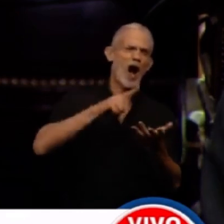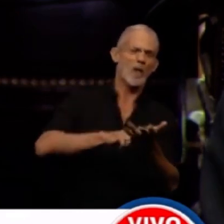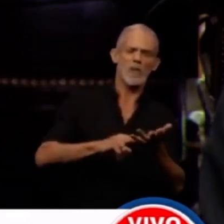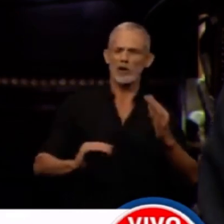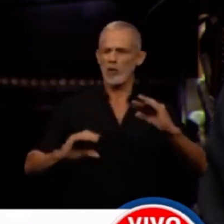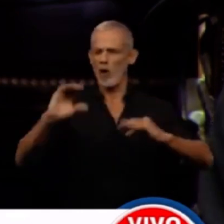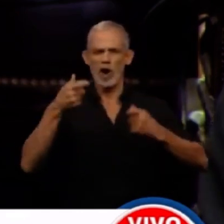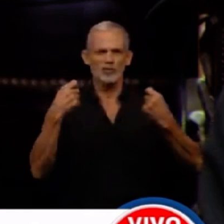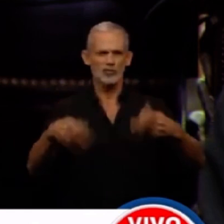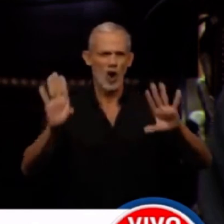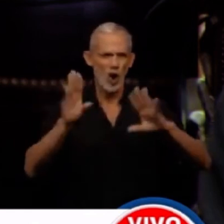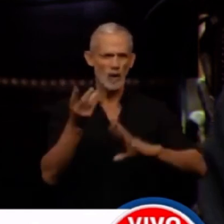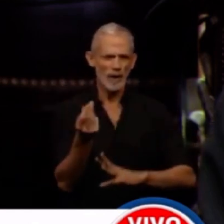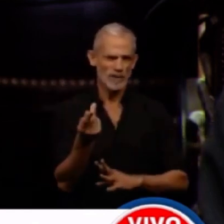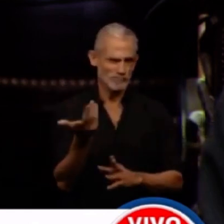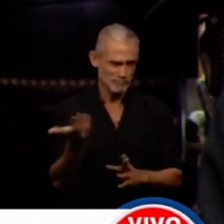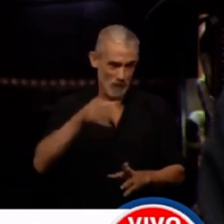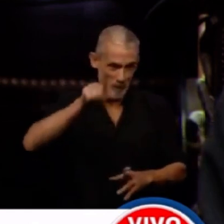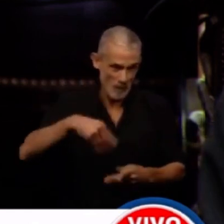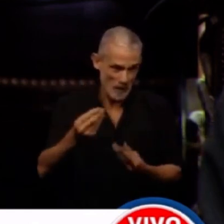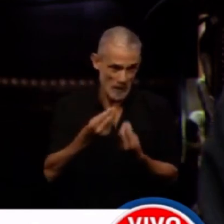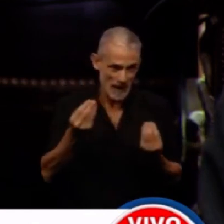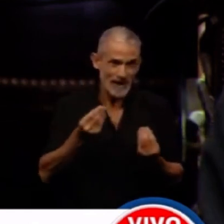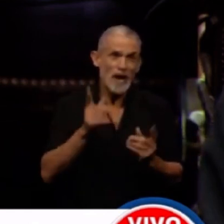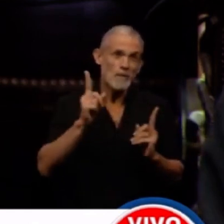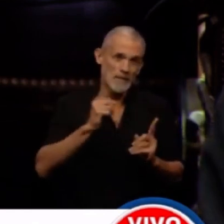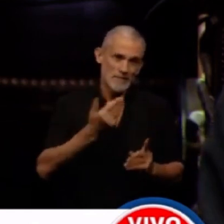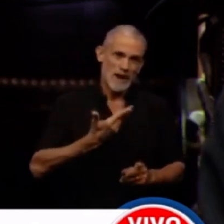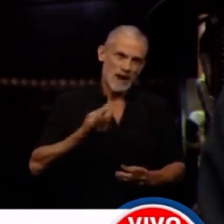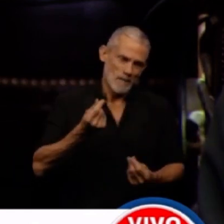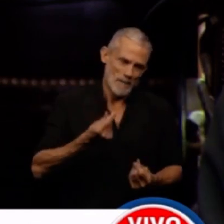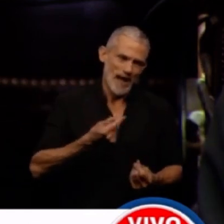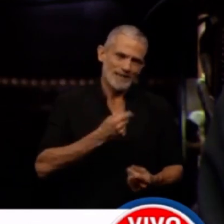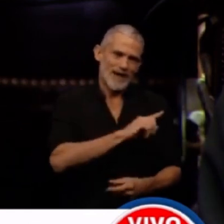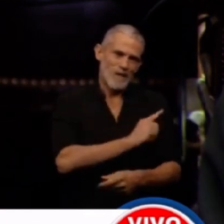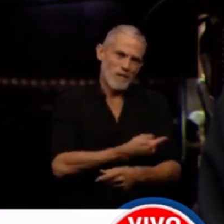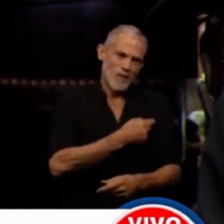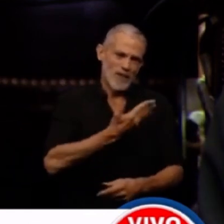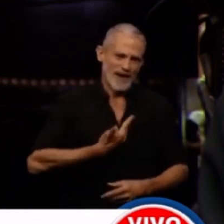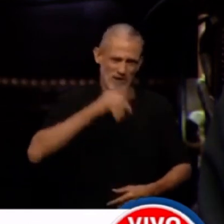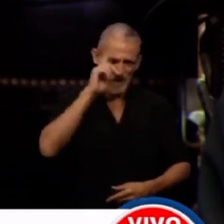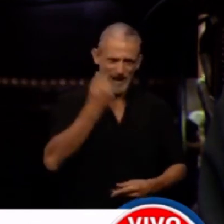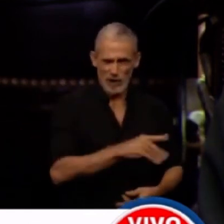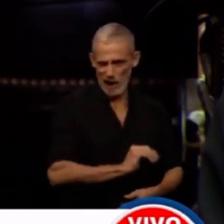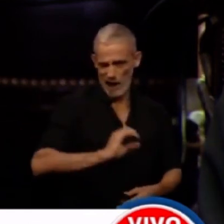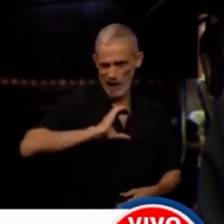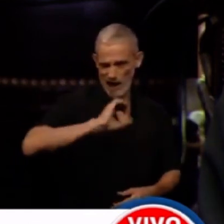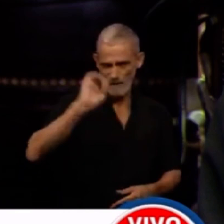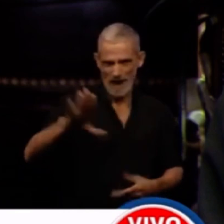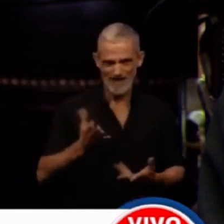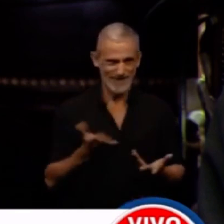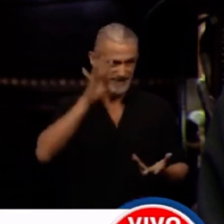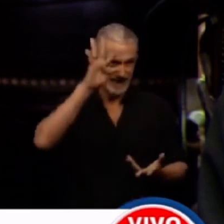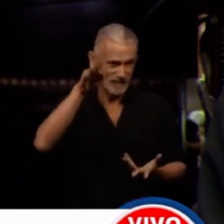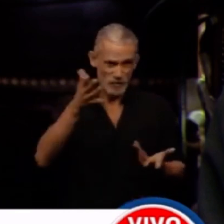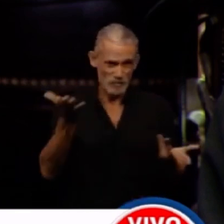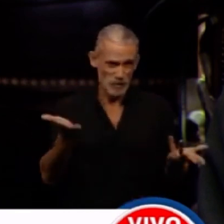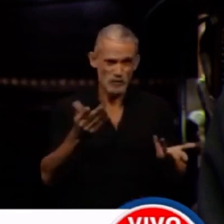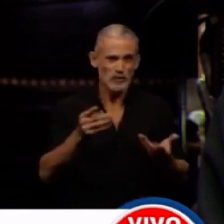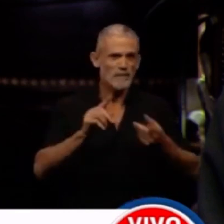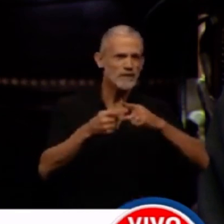ese superávit fiscal es producto de las remesas de dinero que le gira a la nación. Una provincia que tiene una relación